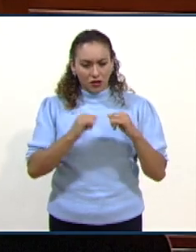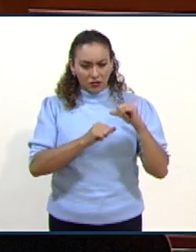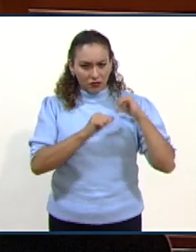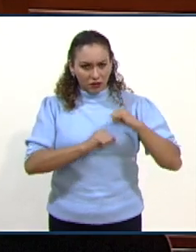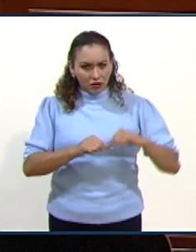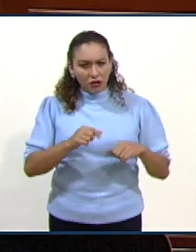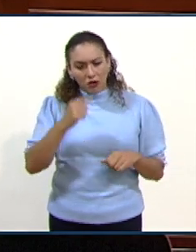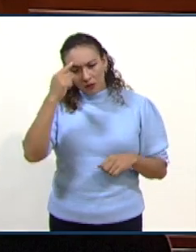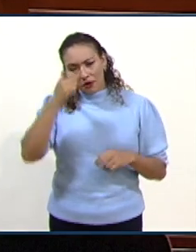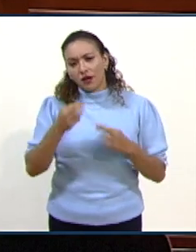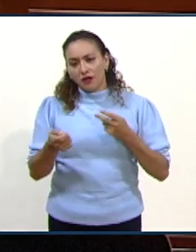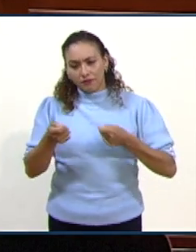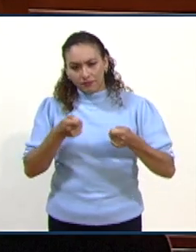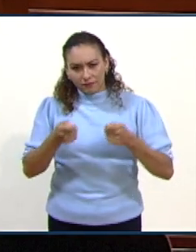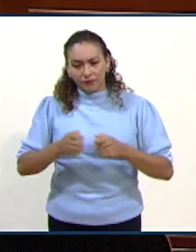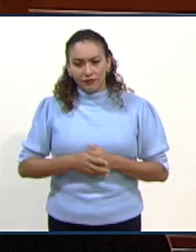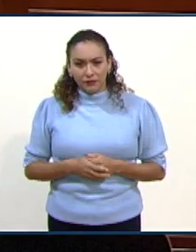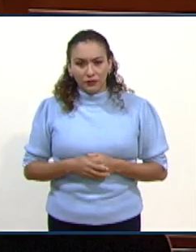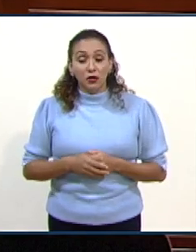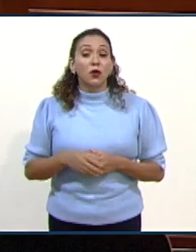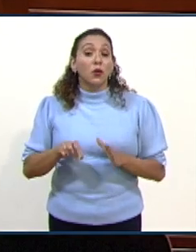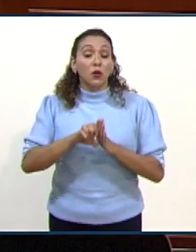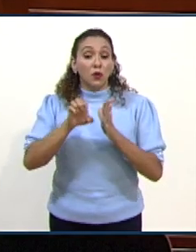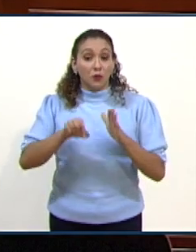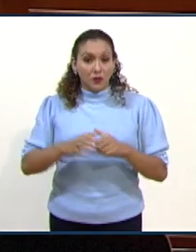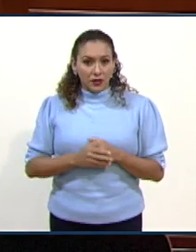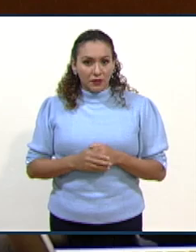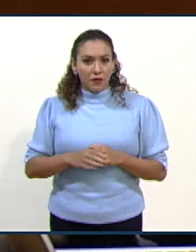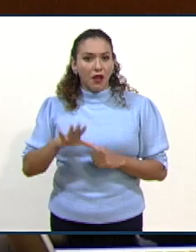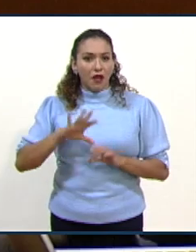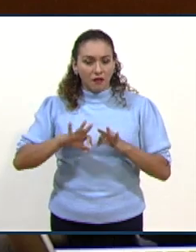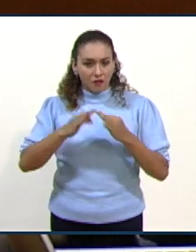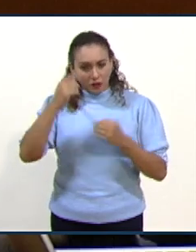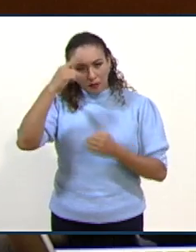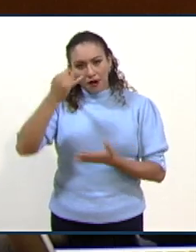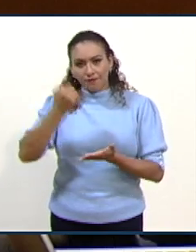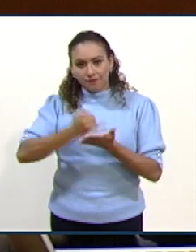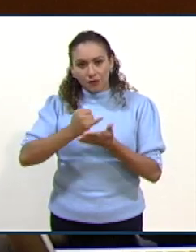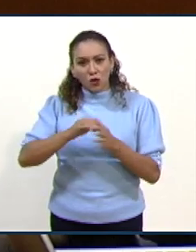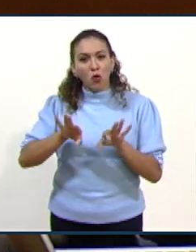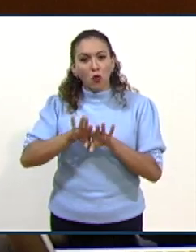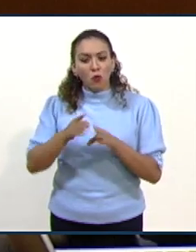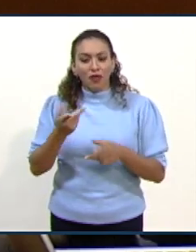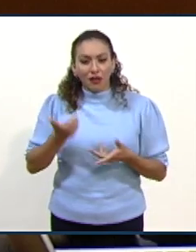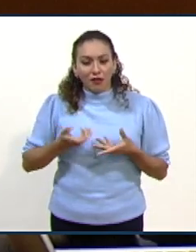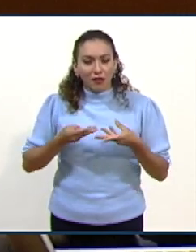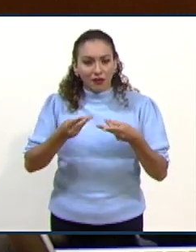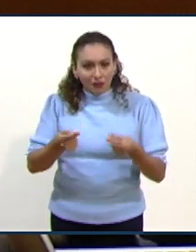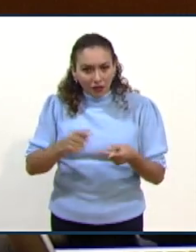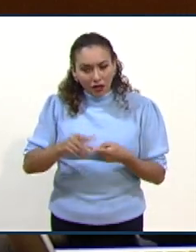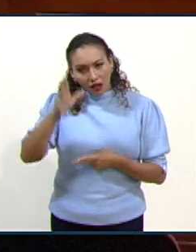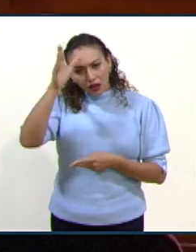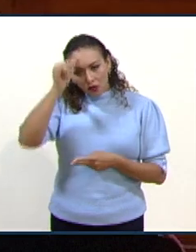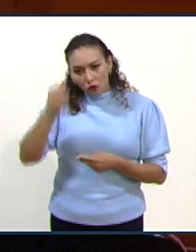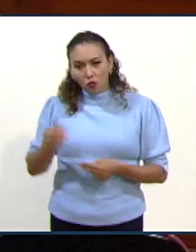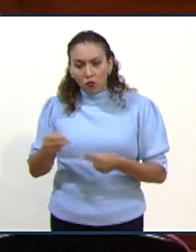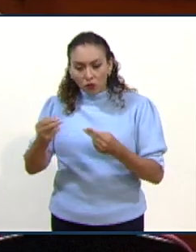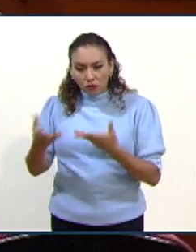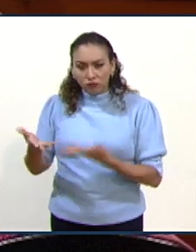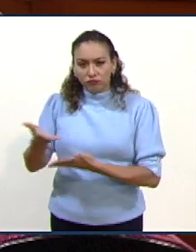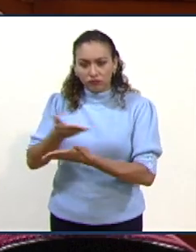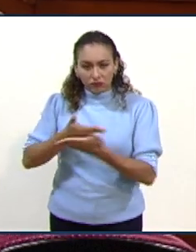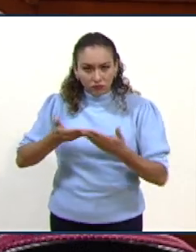Tribunal Estatal de Justicia Administrativa, entre ellas la de fiscalizar y verificar el ejercicio del gasto, la de celebrar convenios de coordinación en el marco de